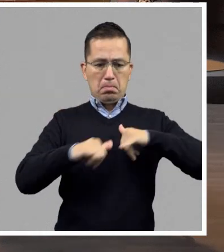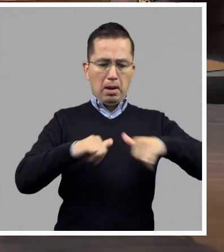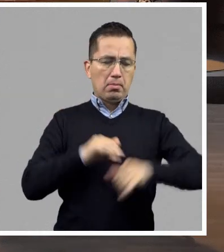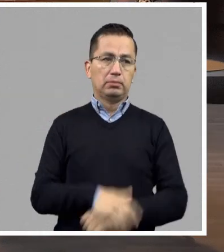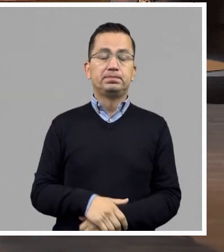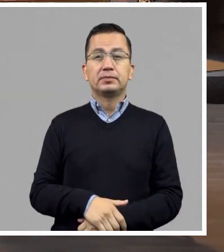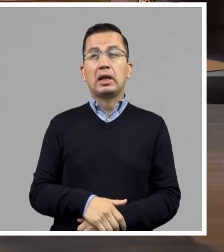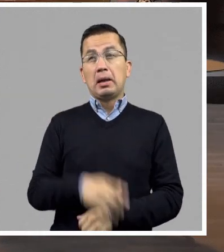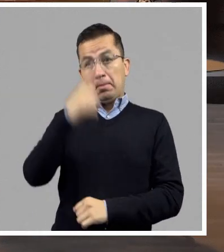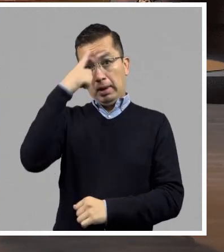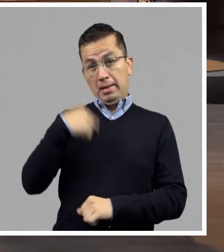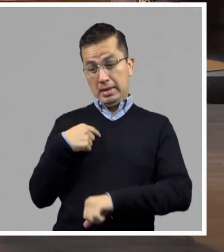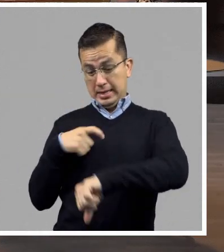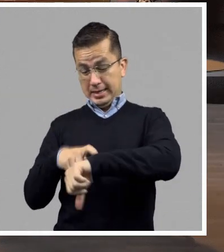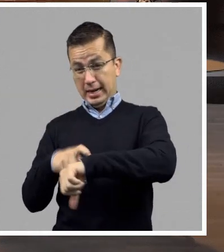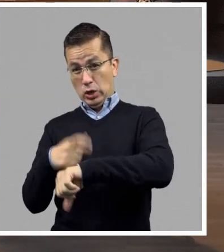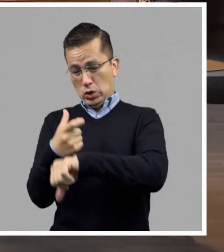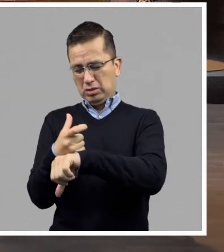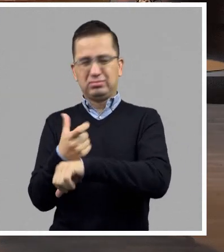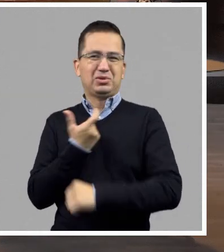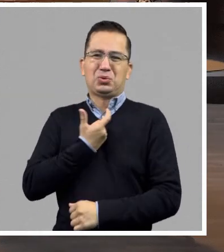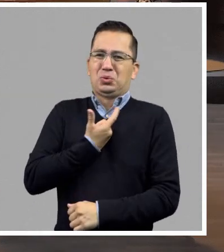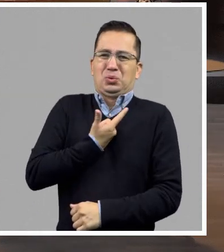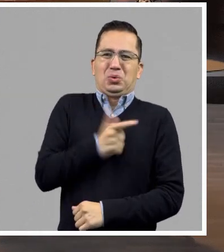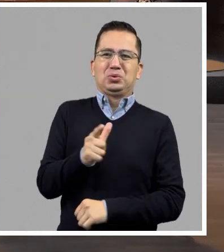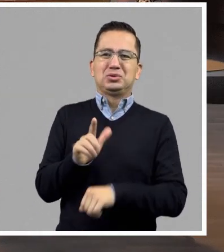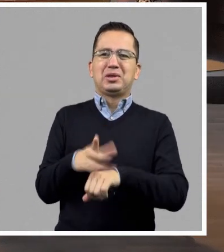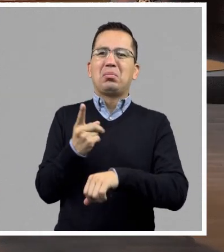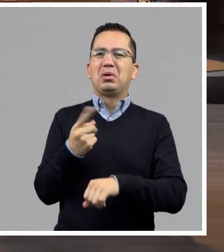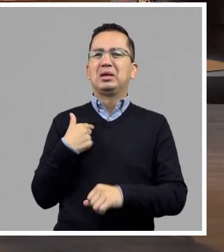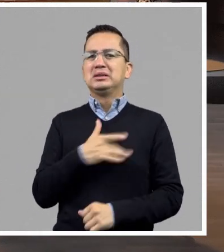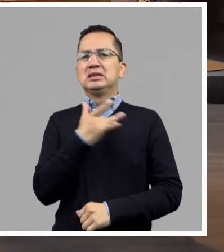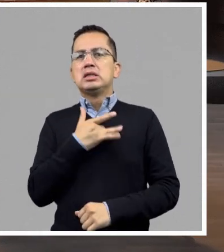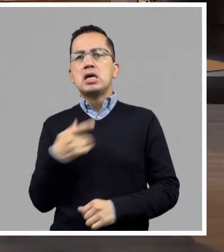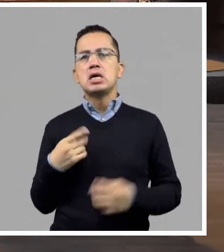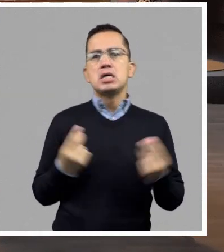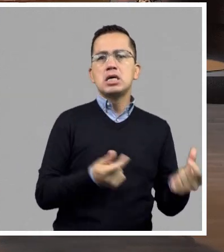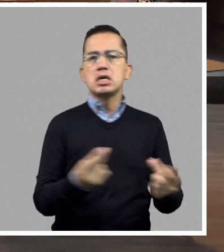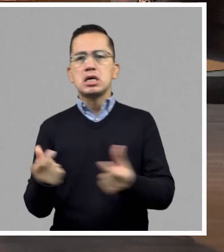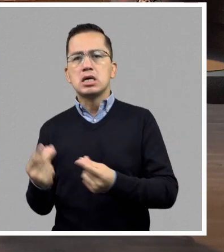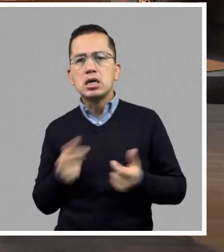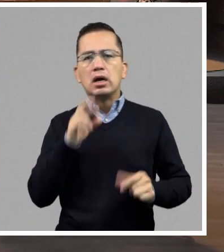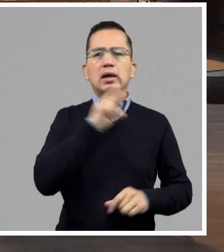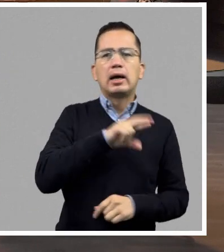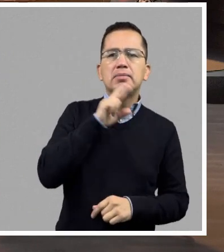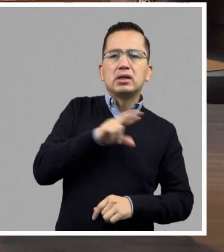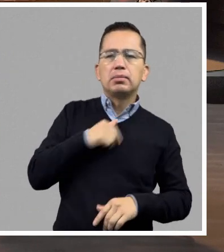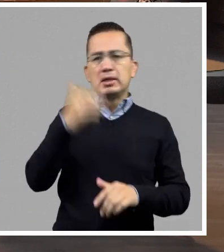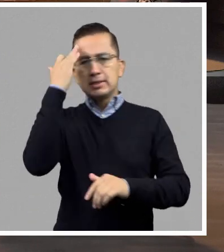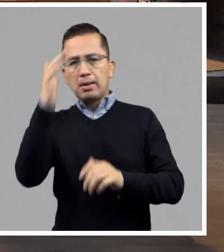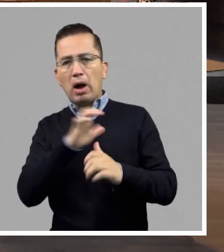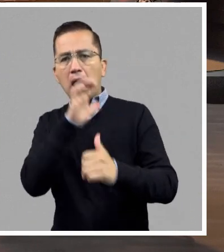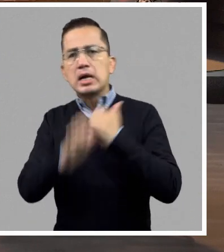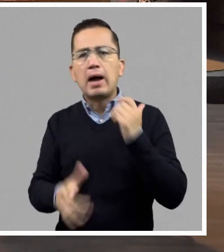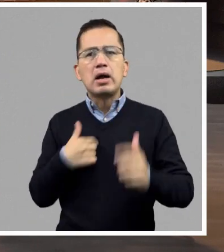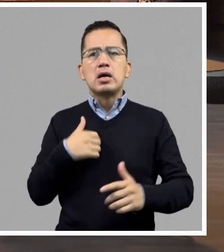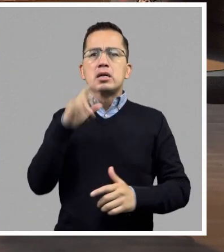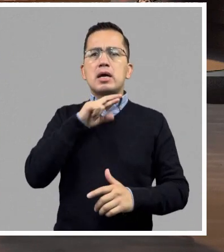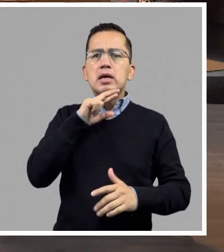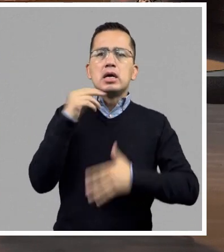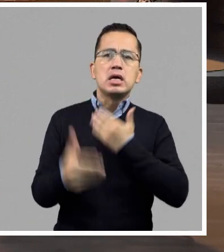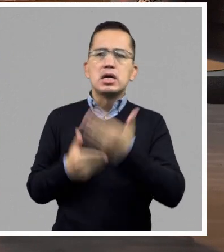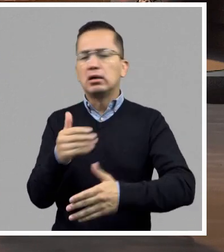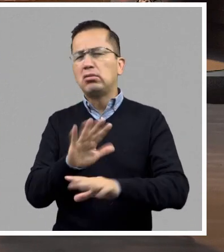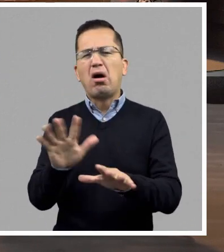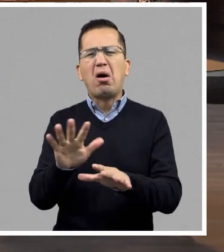no me gusta siento que estoy correteada O tengo prisa o se me acaba el tiempo o nada vamos inexorablemente hacia la muerte el